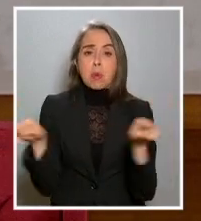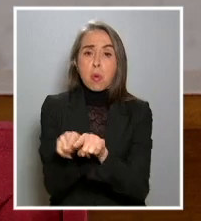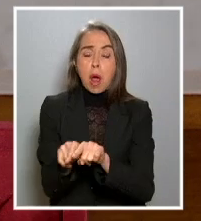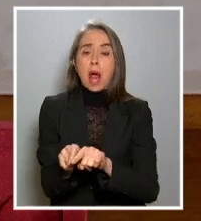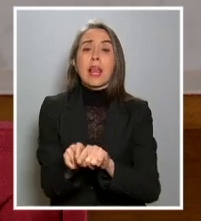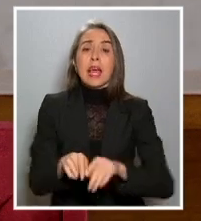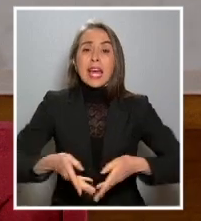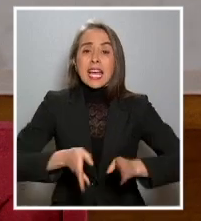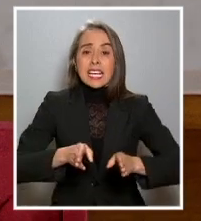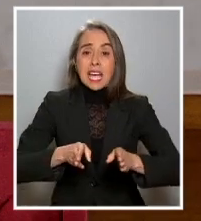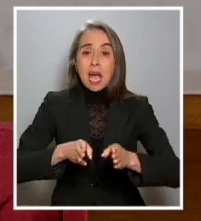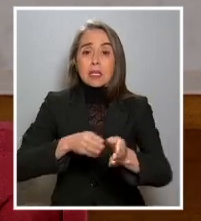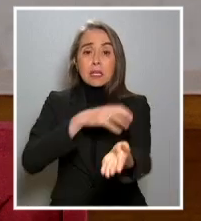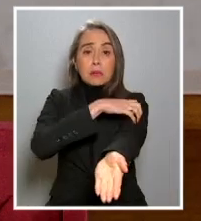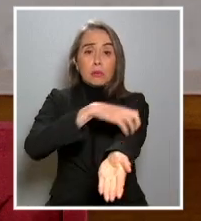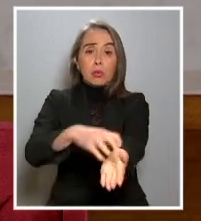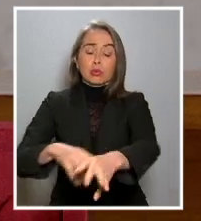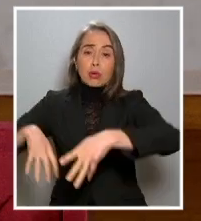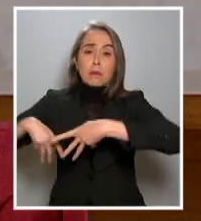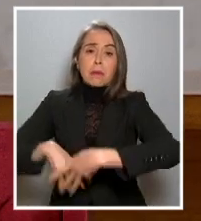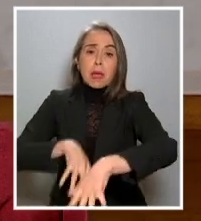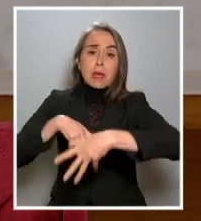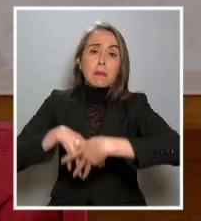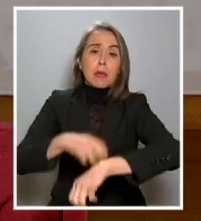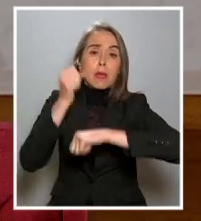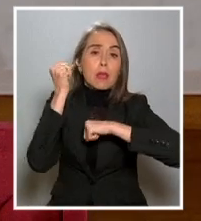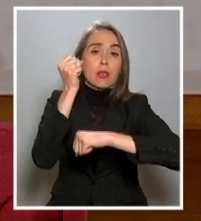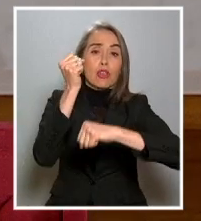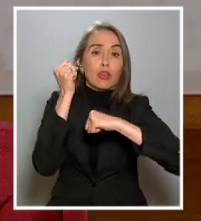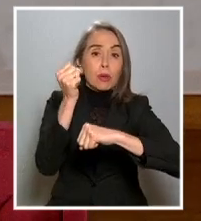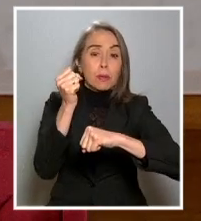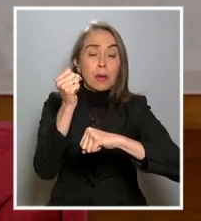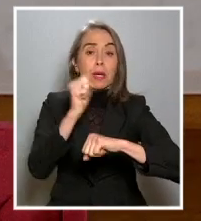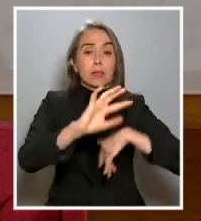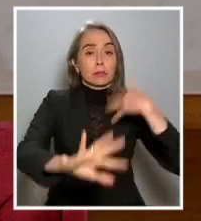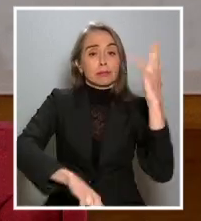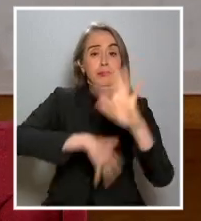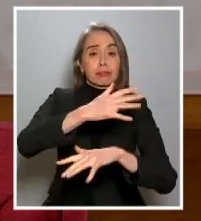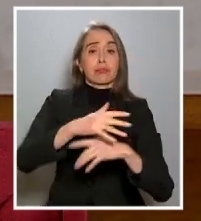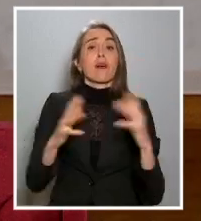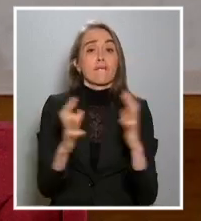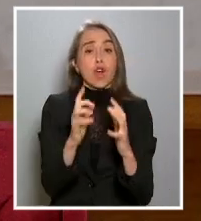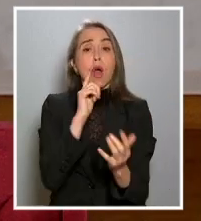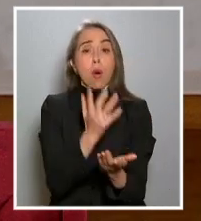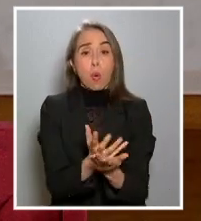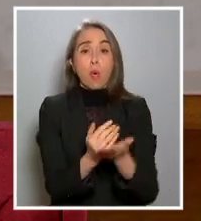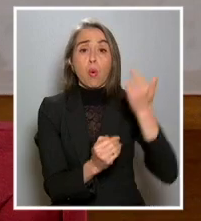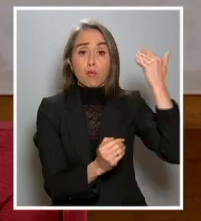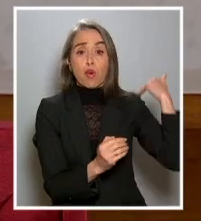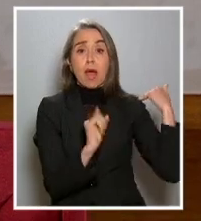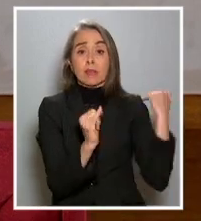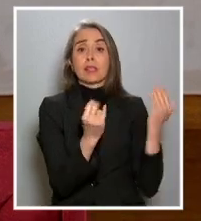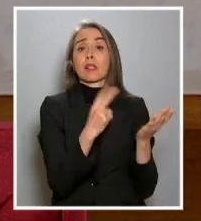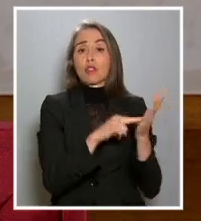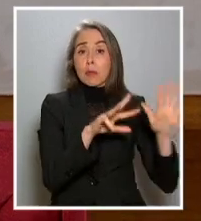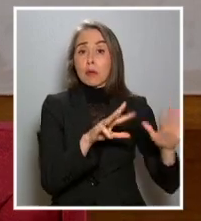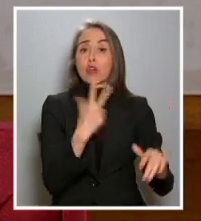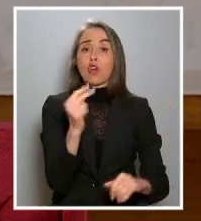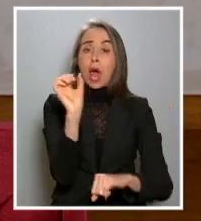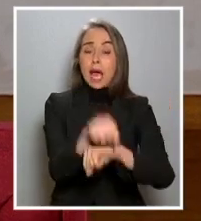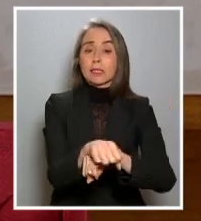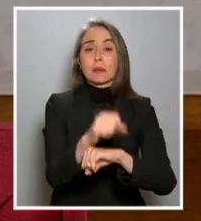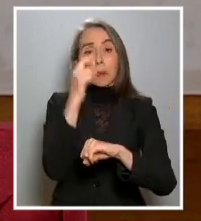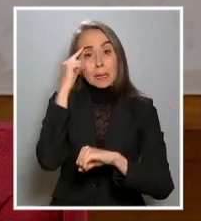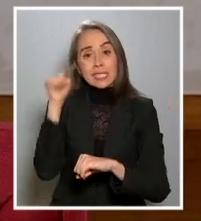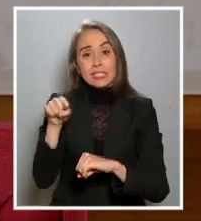las calles en gran parte del país. Los actos de violencia existieron y son inaceptables, pero reducir todo lo